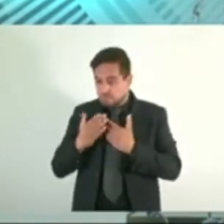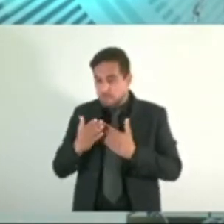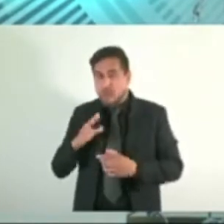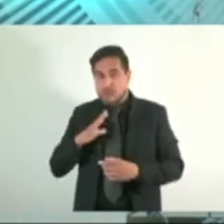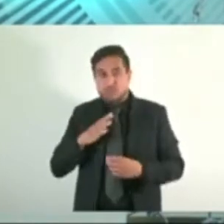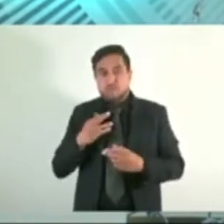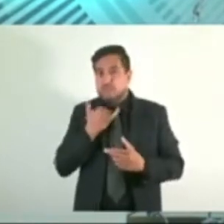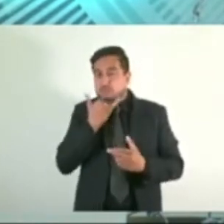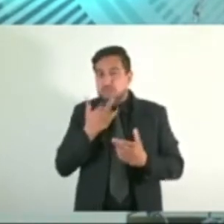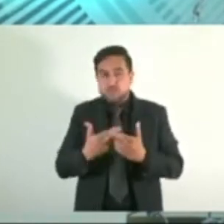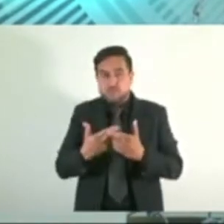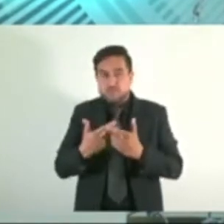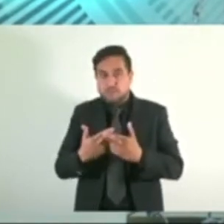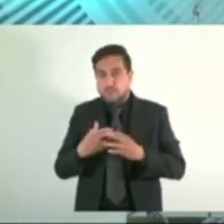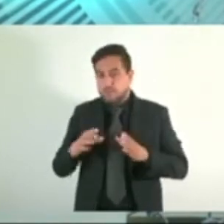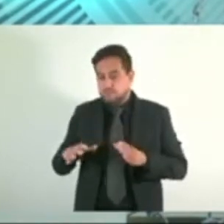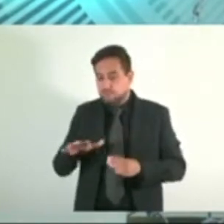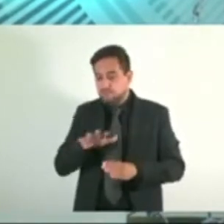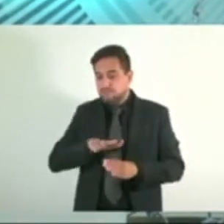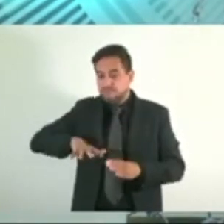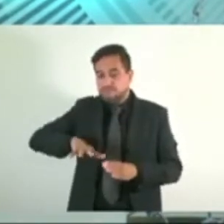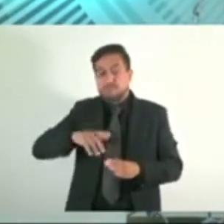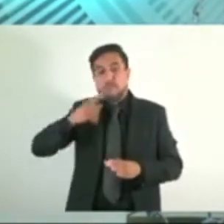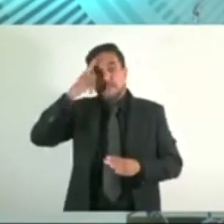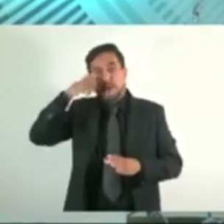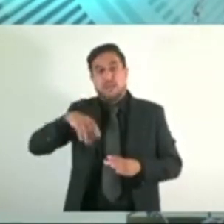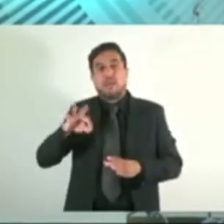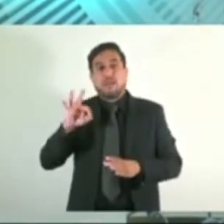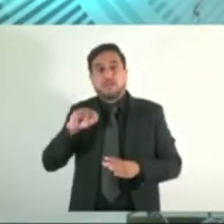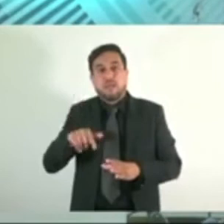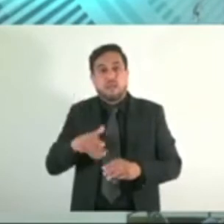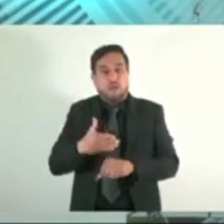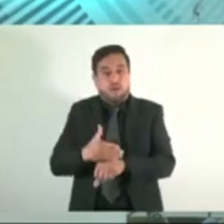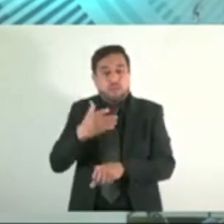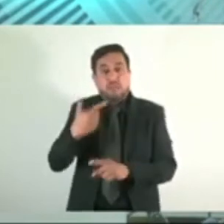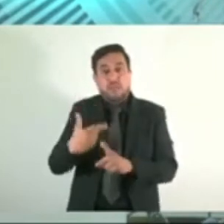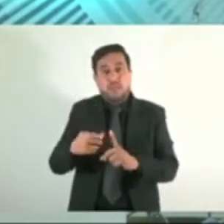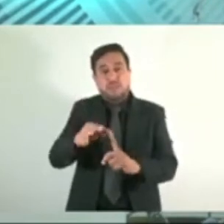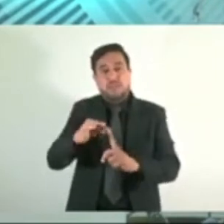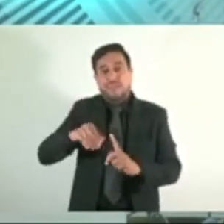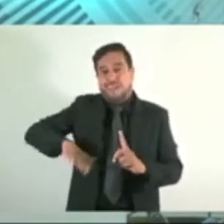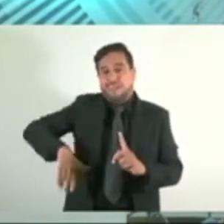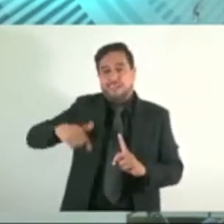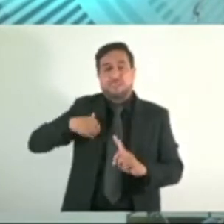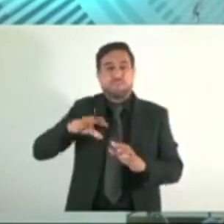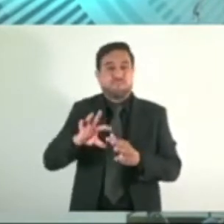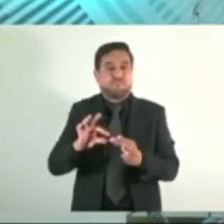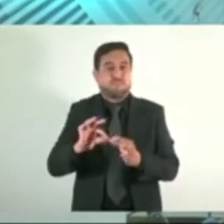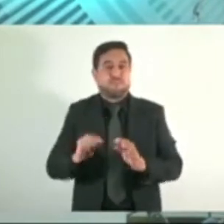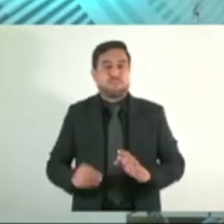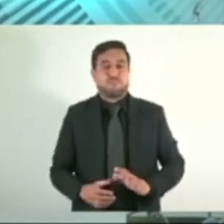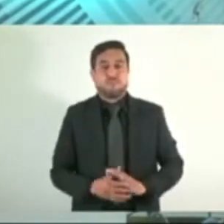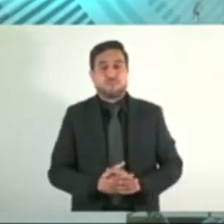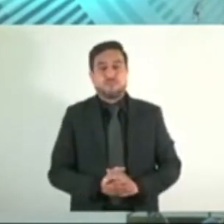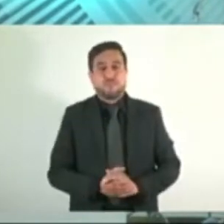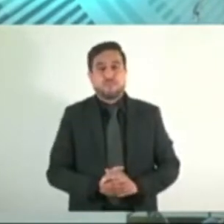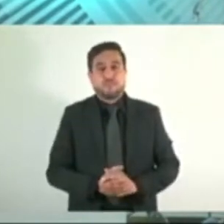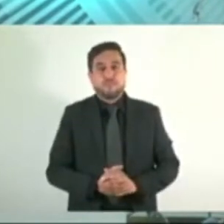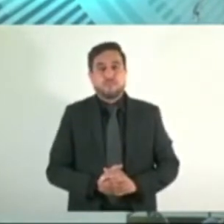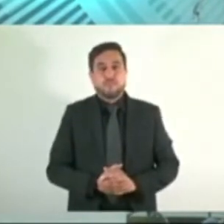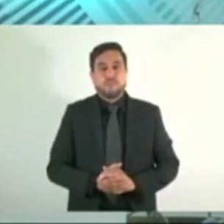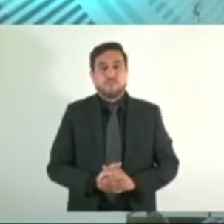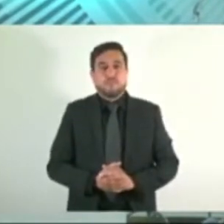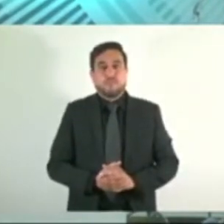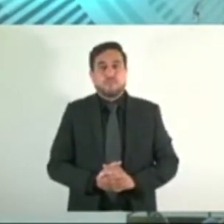concluya en una sentencia condenatoria, como es el caso que les acabo de platicar. Pocos estados pueden